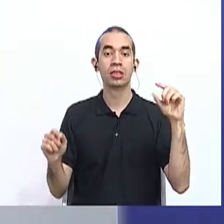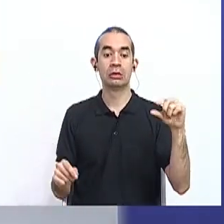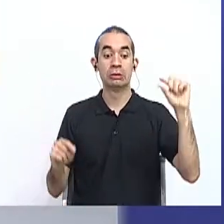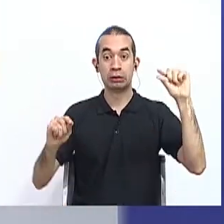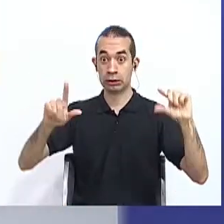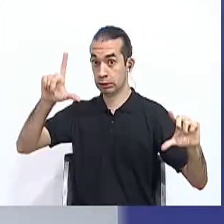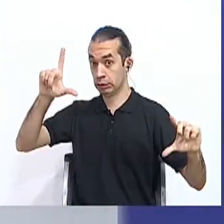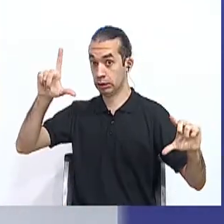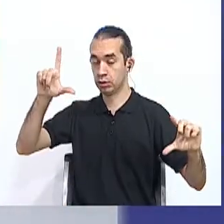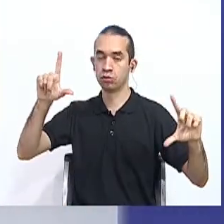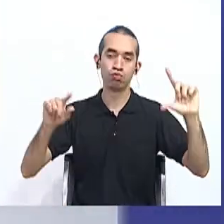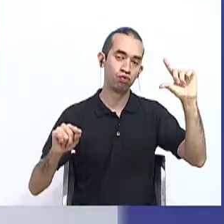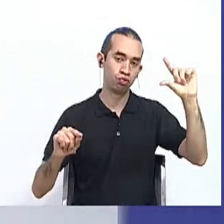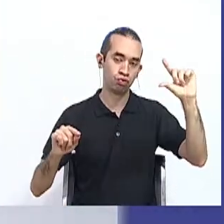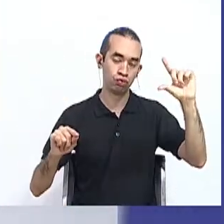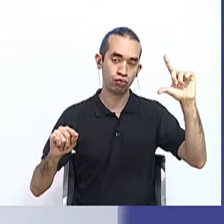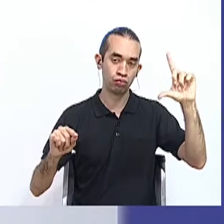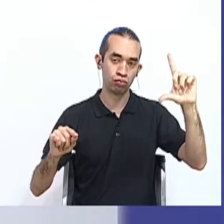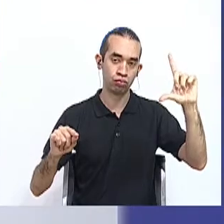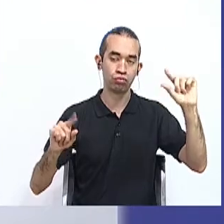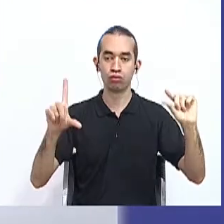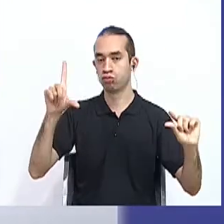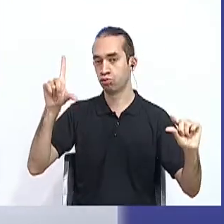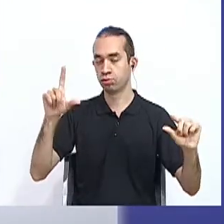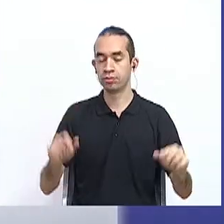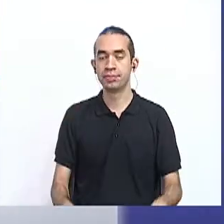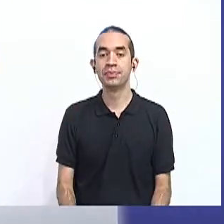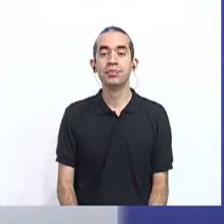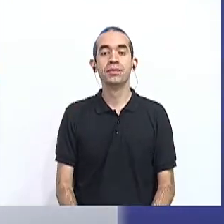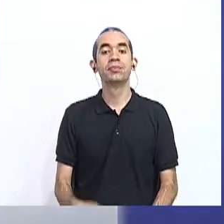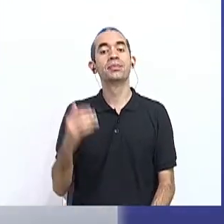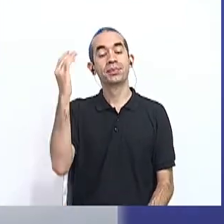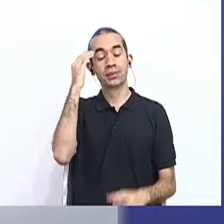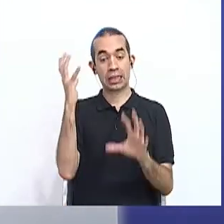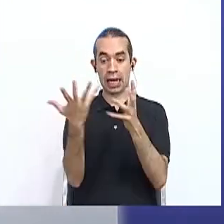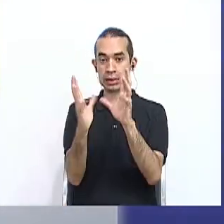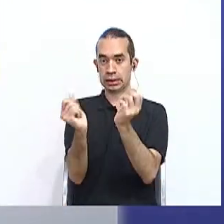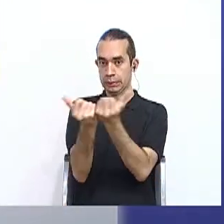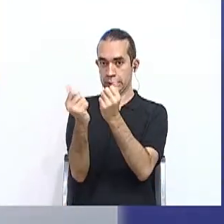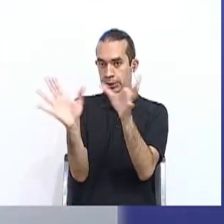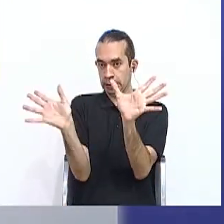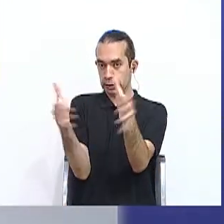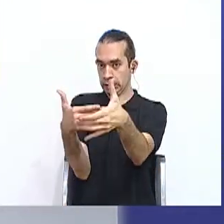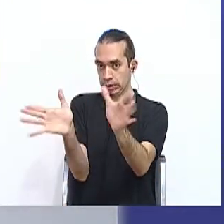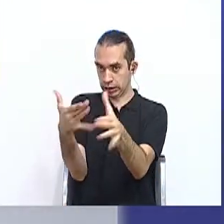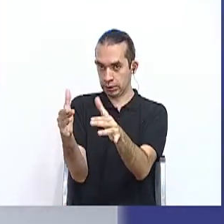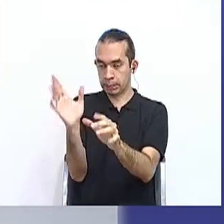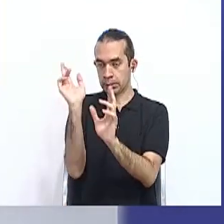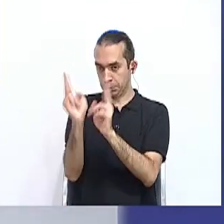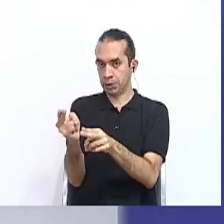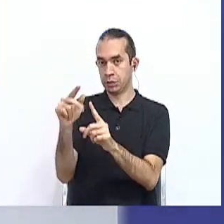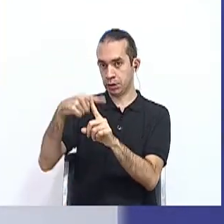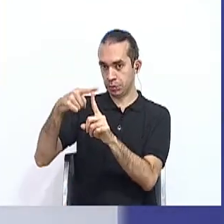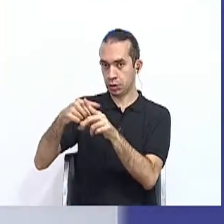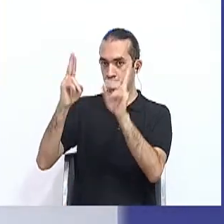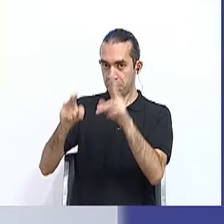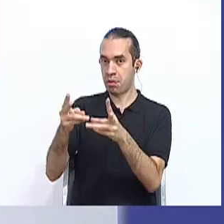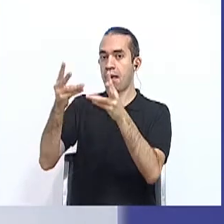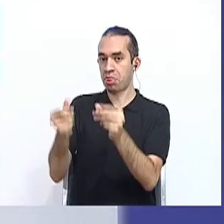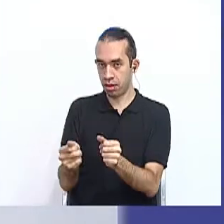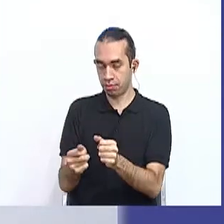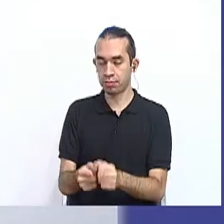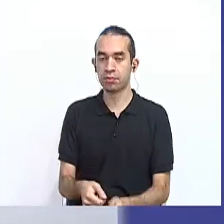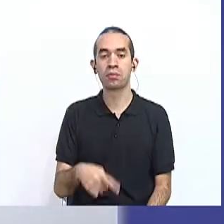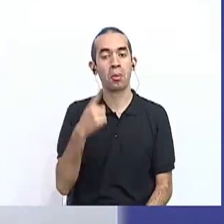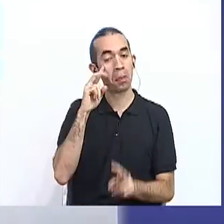manteniendo siempre la temperatura de un gas encerrado y que sea la misma cantidad de gas. Muy bien, vamos a observar el